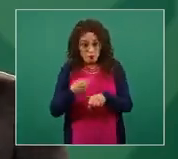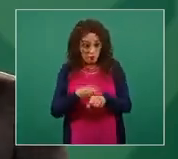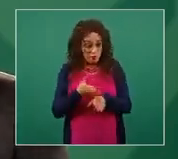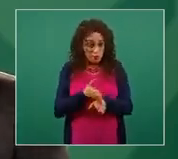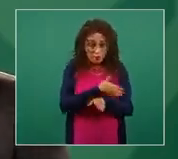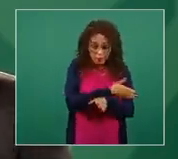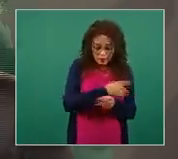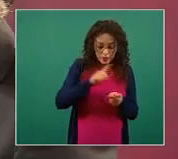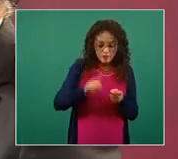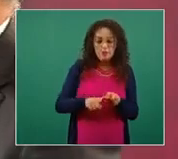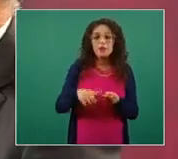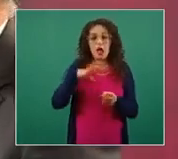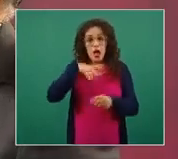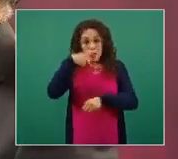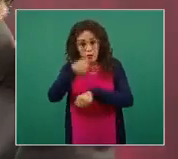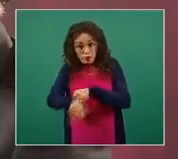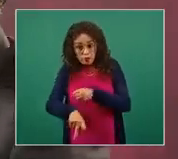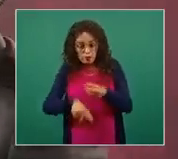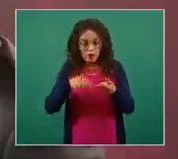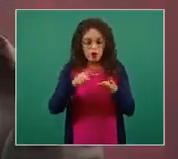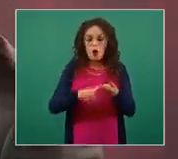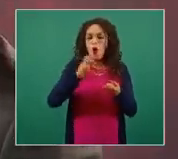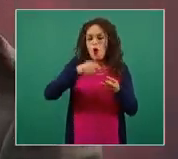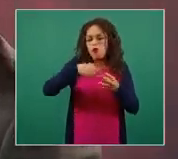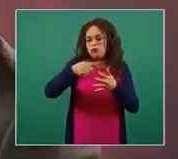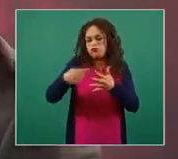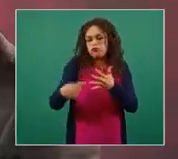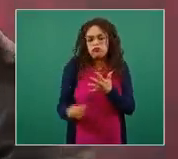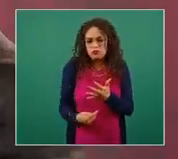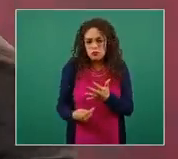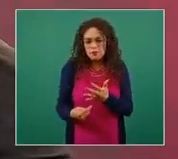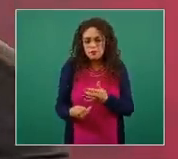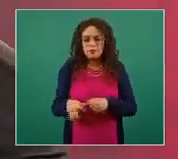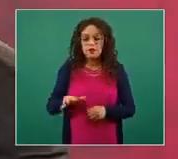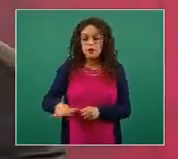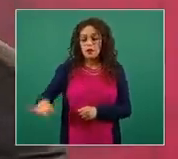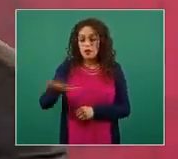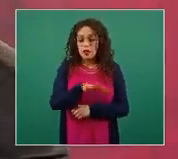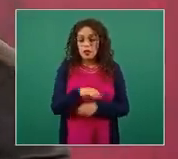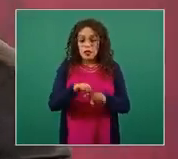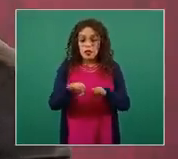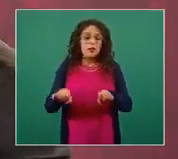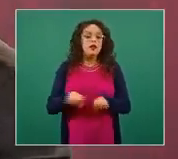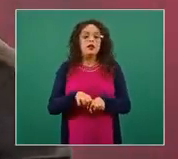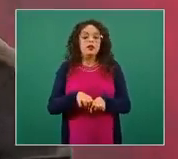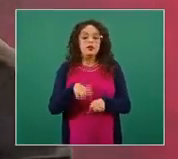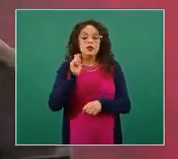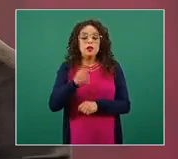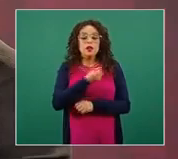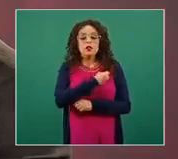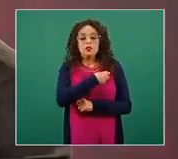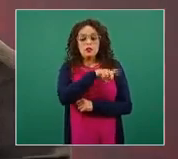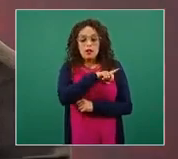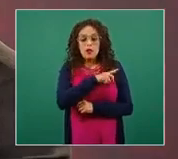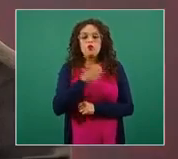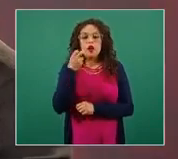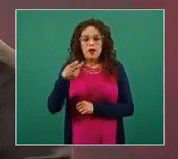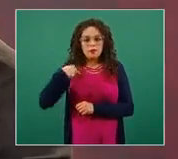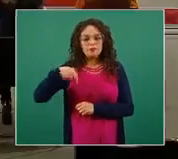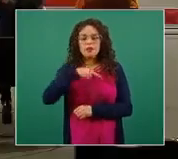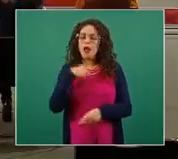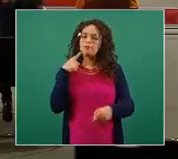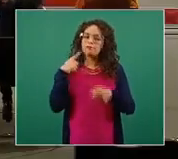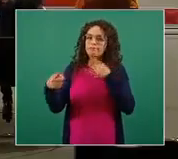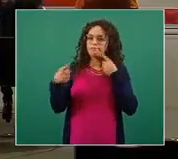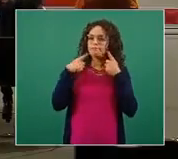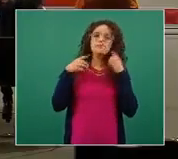en general. Y el sector salud está, justamente estamos trabajando en definir eso